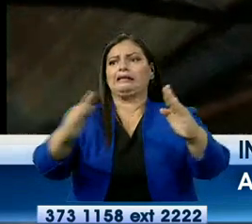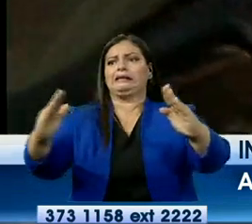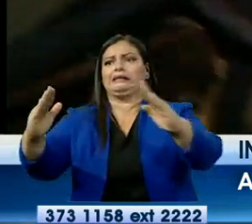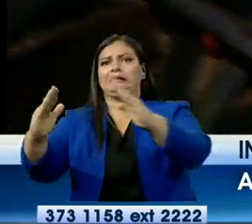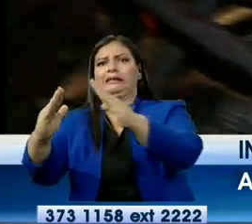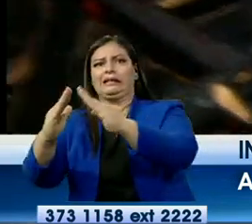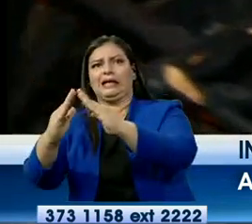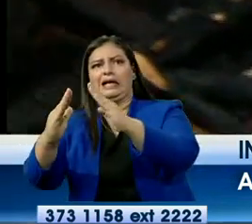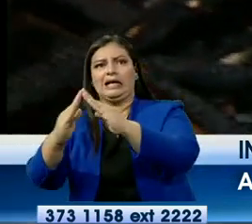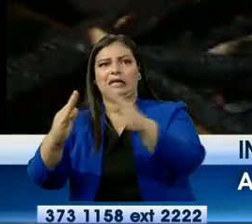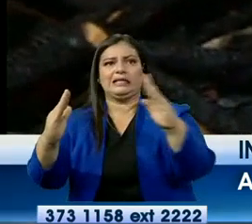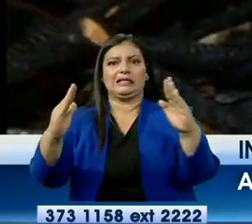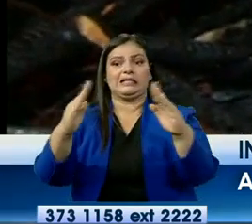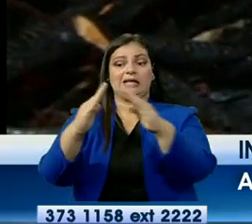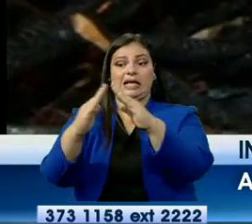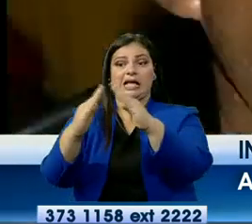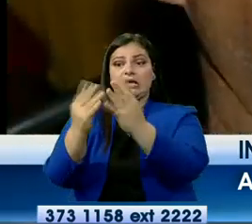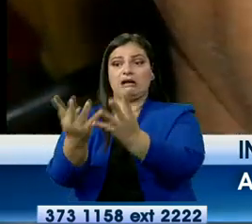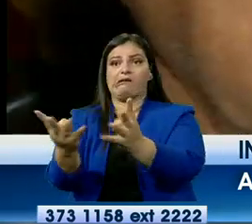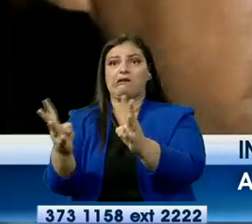madre de familia y su hijo.